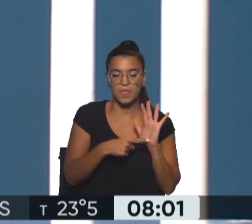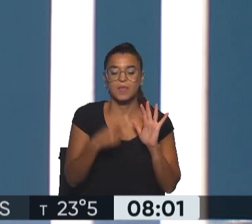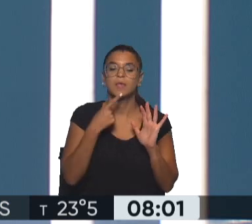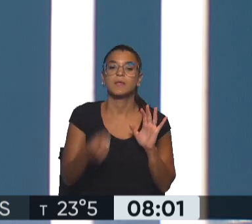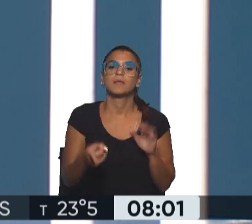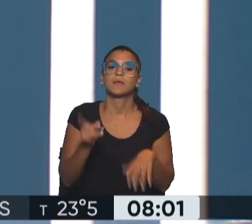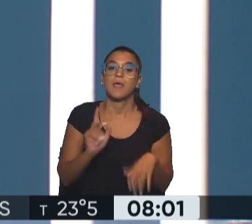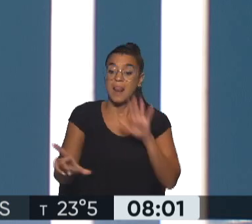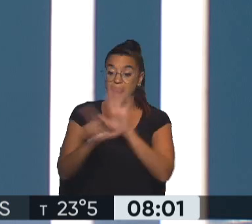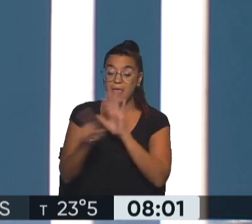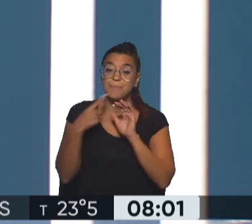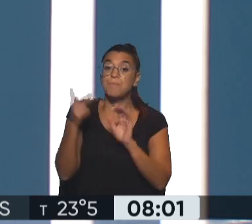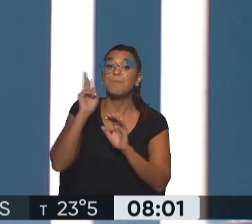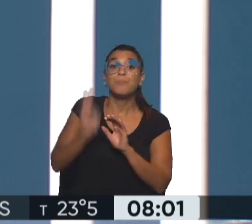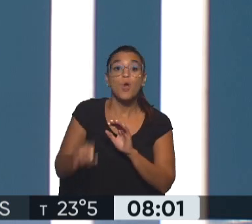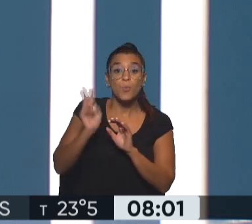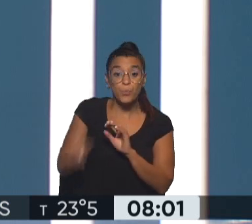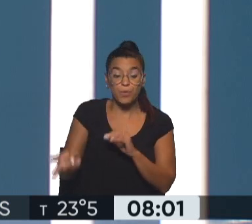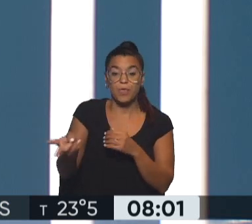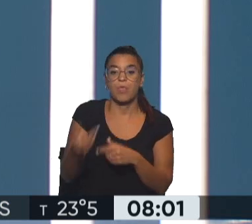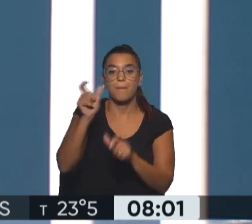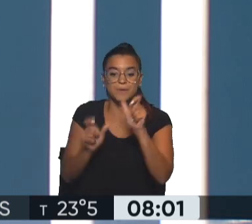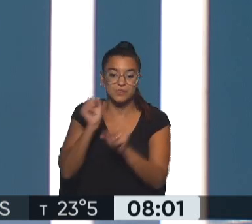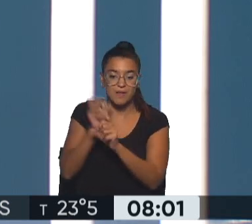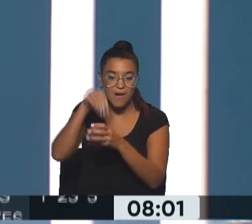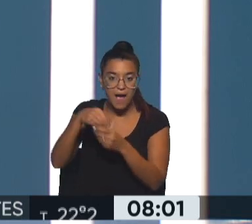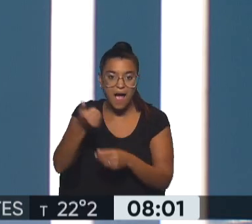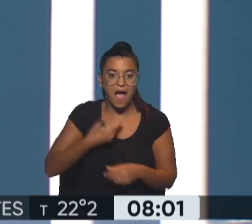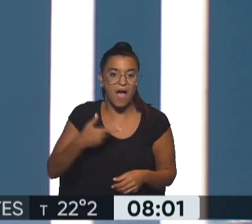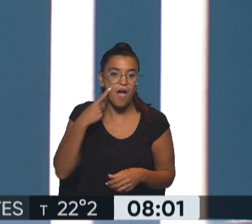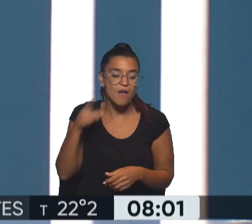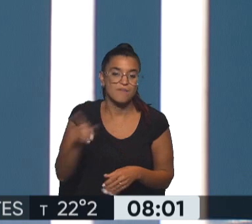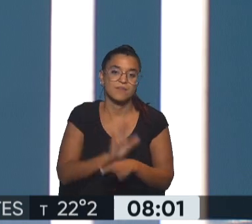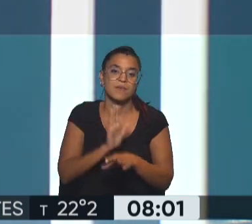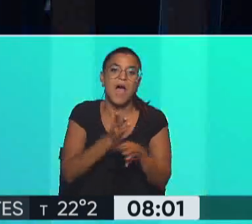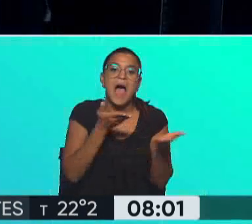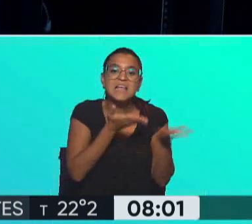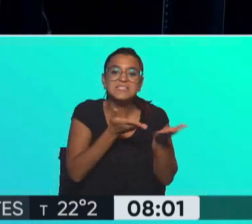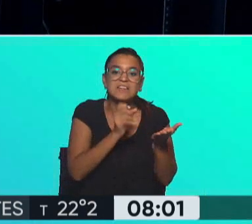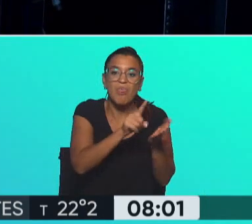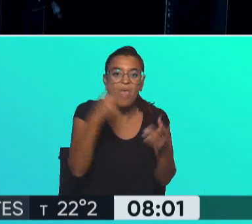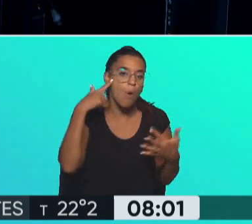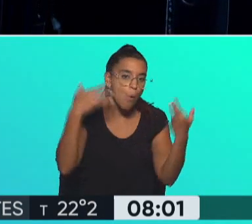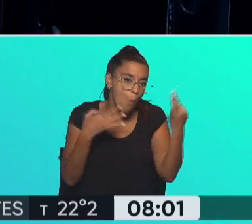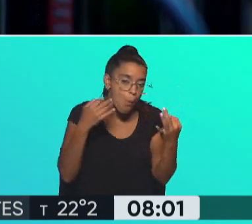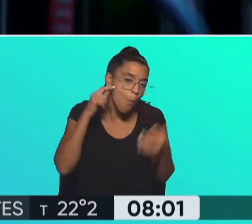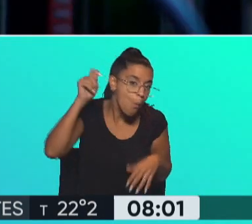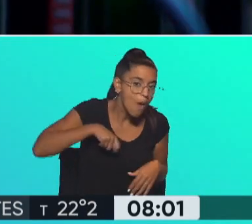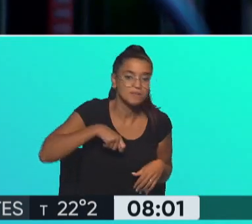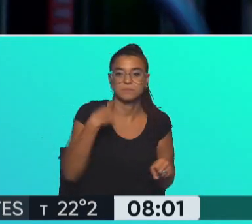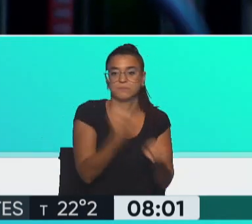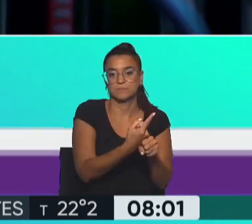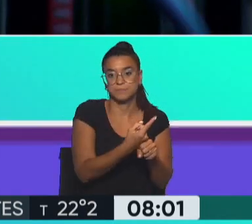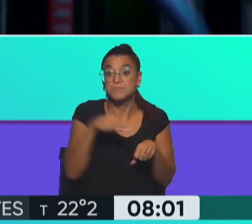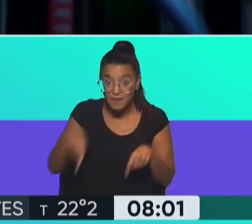ley que los agentes de inteligencia sean asistentes de los jueces. Eso ya pasa en la actualidad, pero responde a